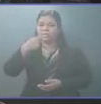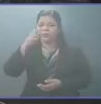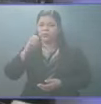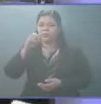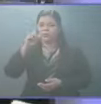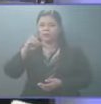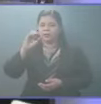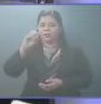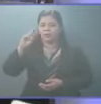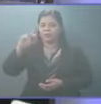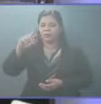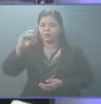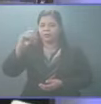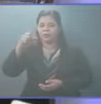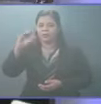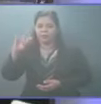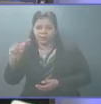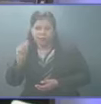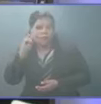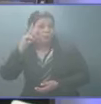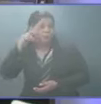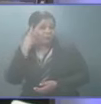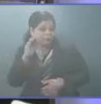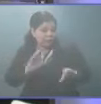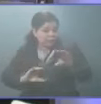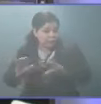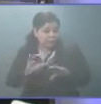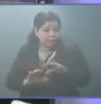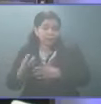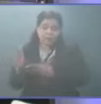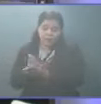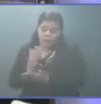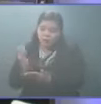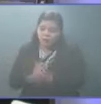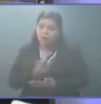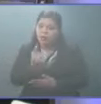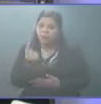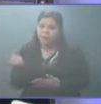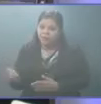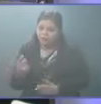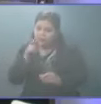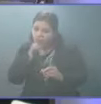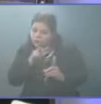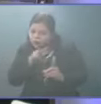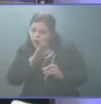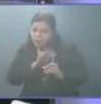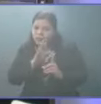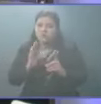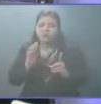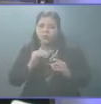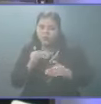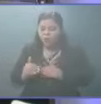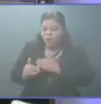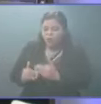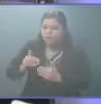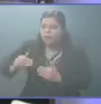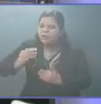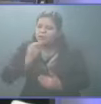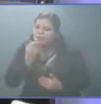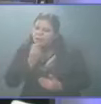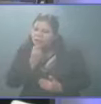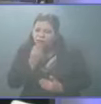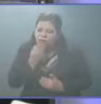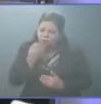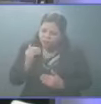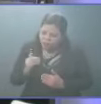que la gerontología es la ciencia que involucra el estudio del envejecimiento, pero en ausencia de enfermedad, visto desde